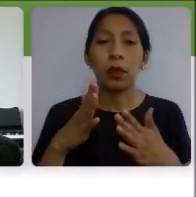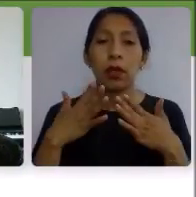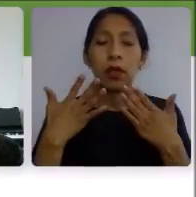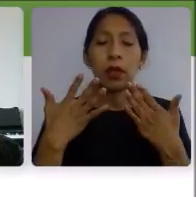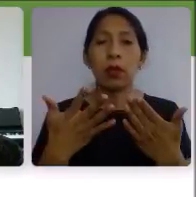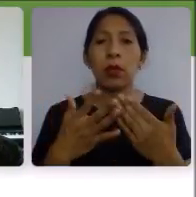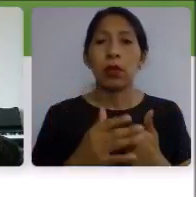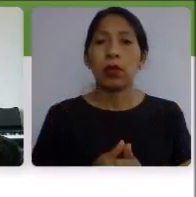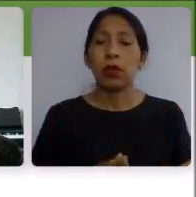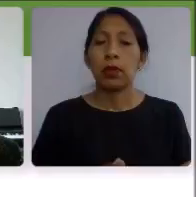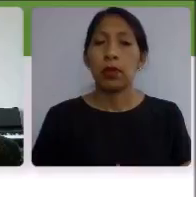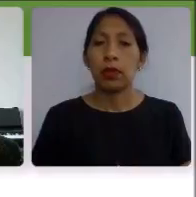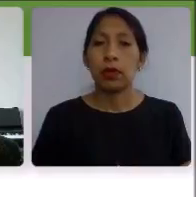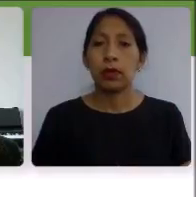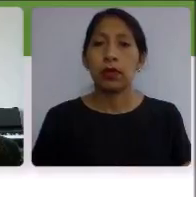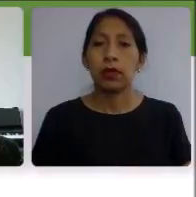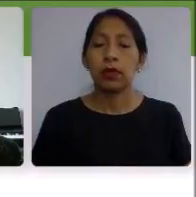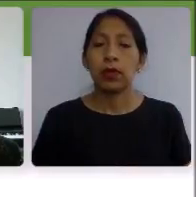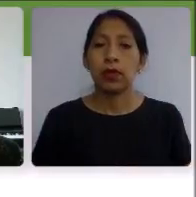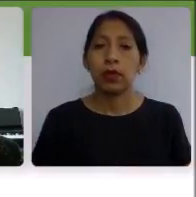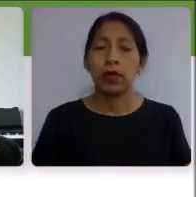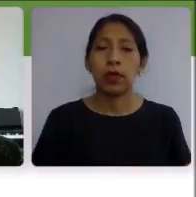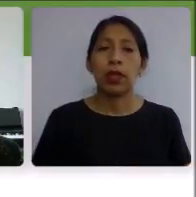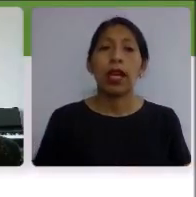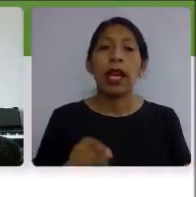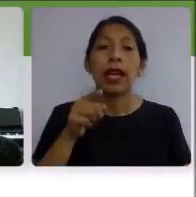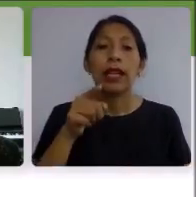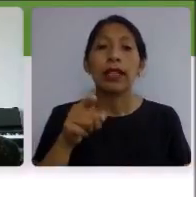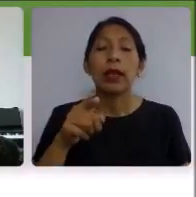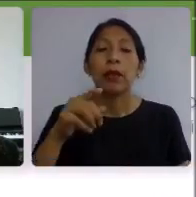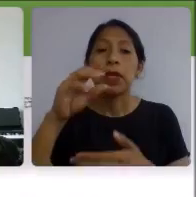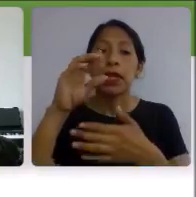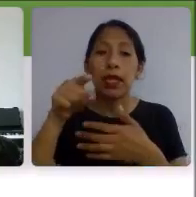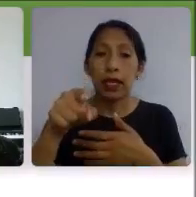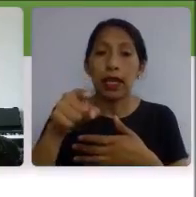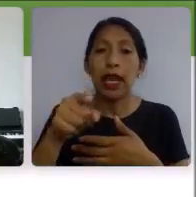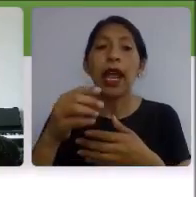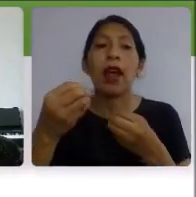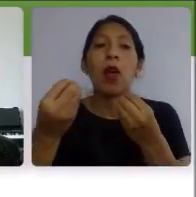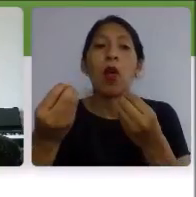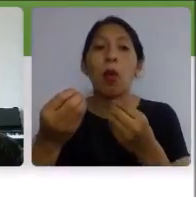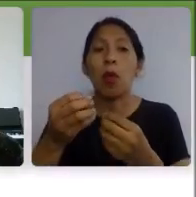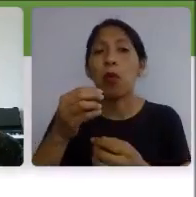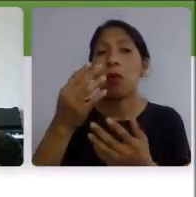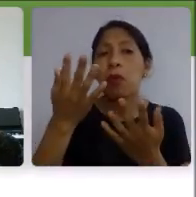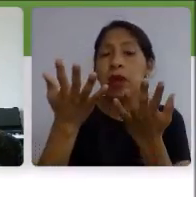meses. Vamos a ver la evolución y las perspectivas de viajes en el mercado inglés.